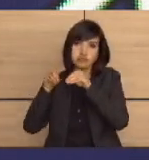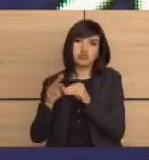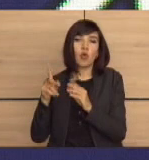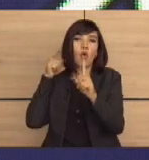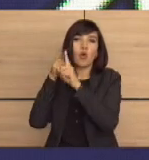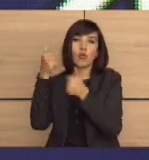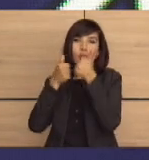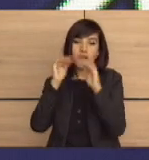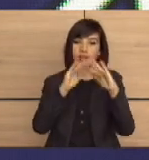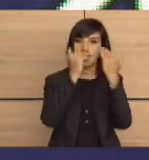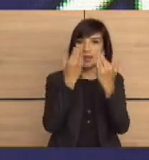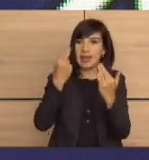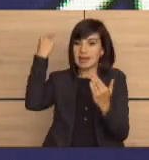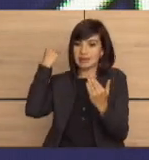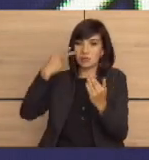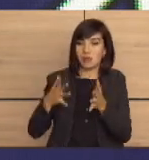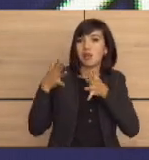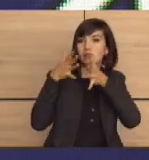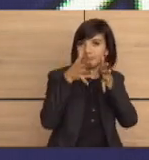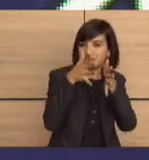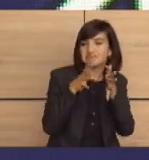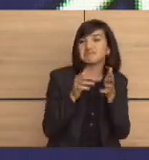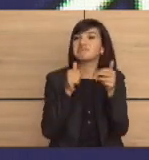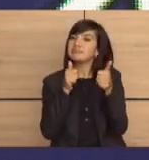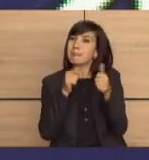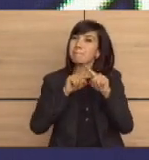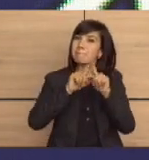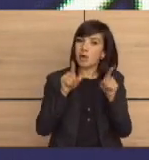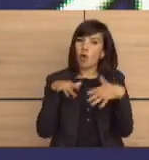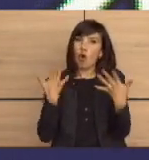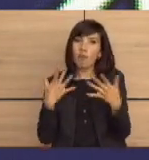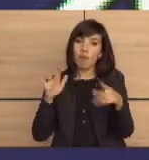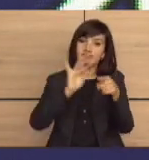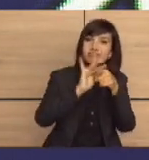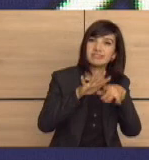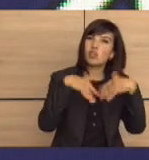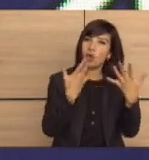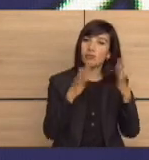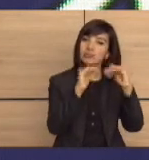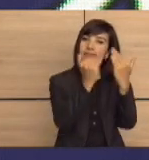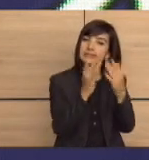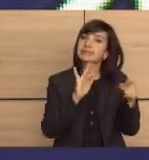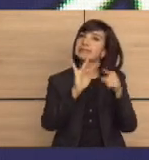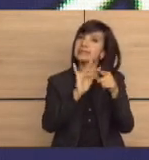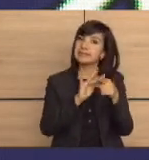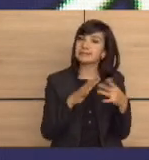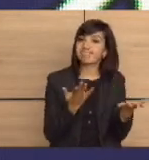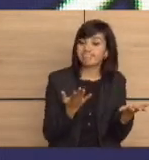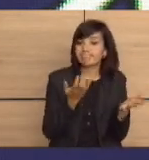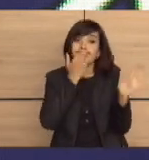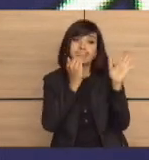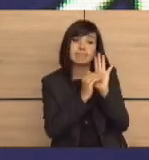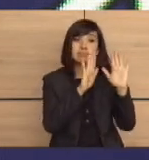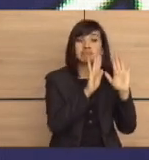escuelas, pero llevar a realidad o aplicar esa enseñanza de la historia cuando tenemos, por